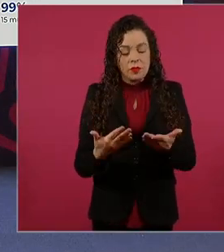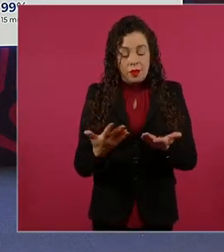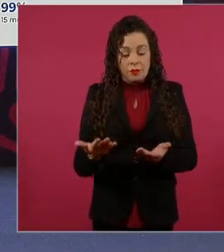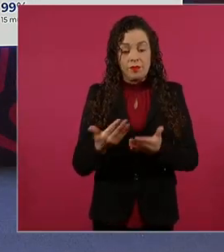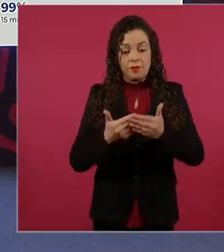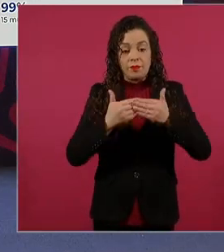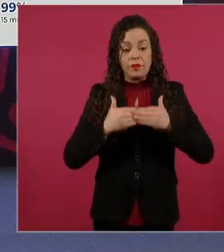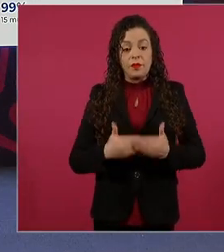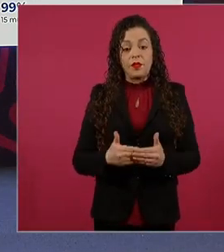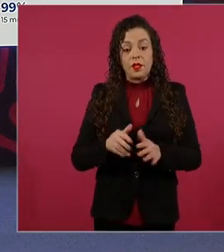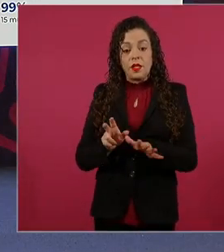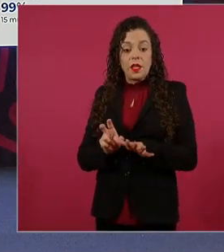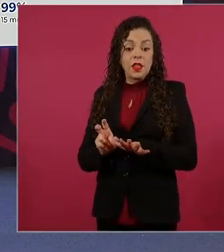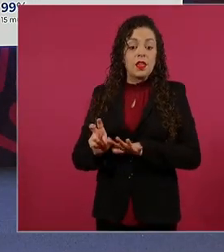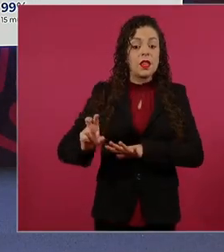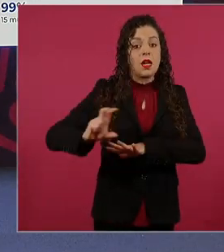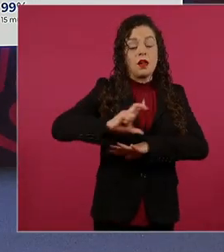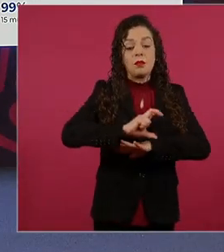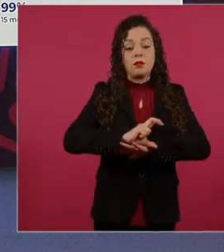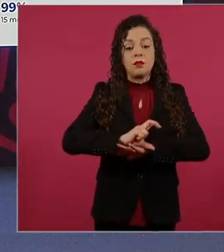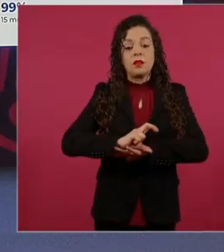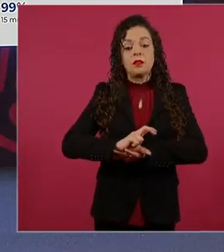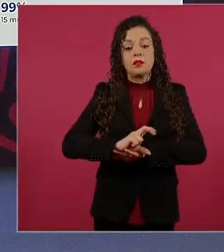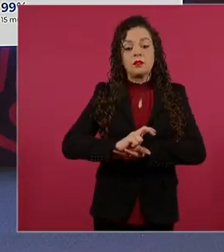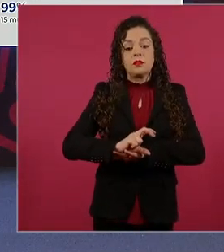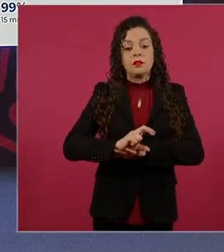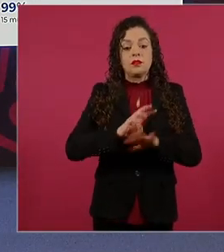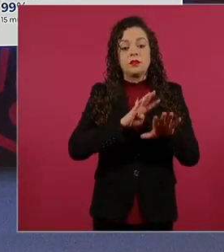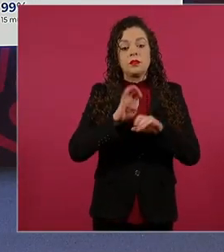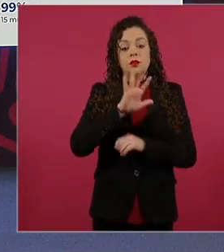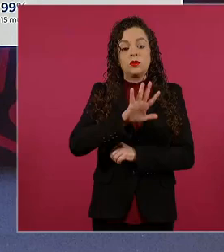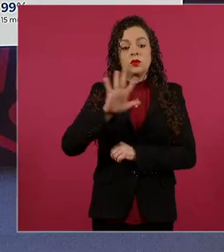355 apoyos,